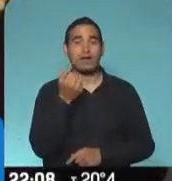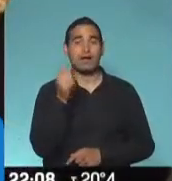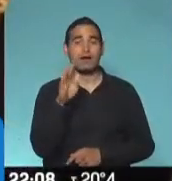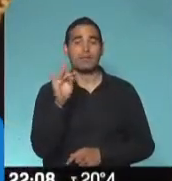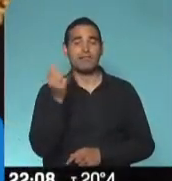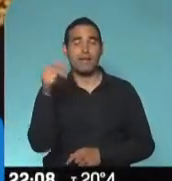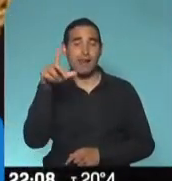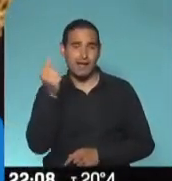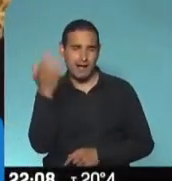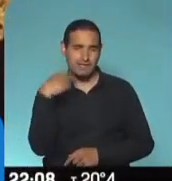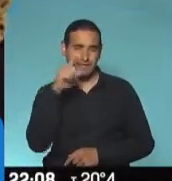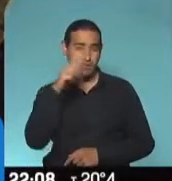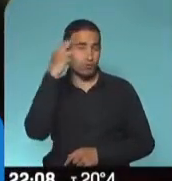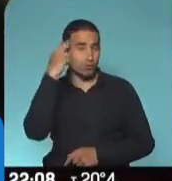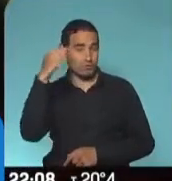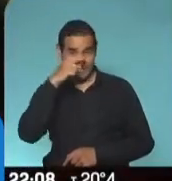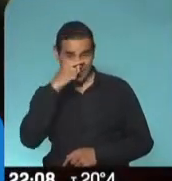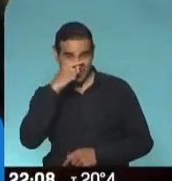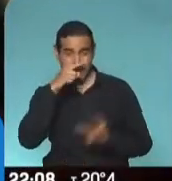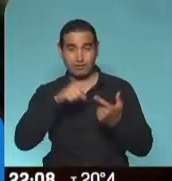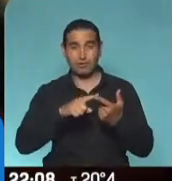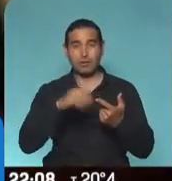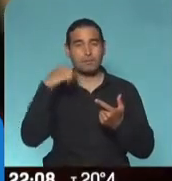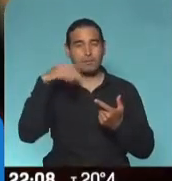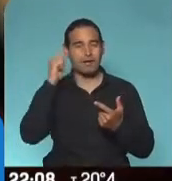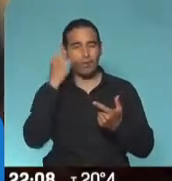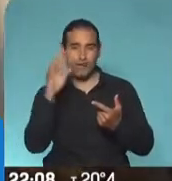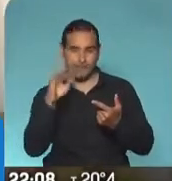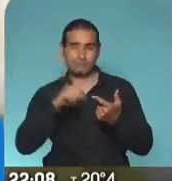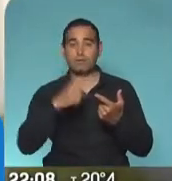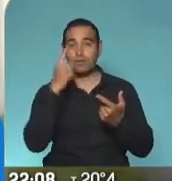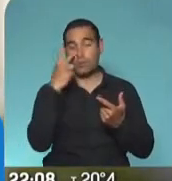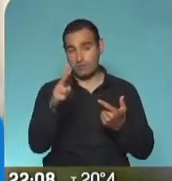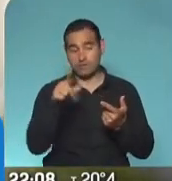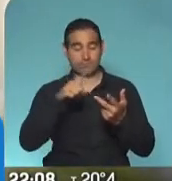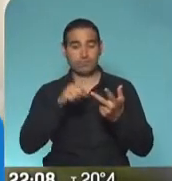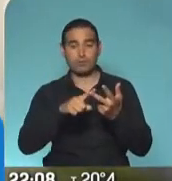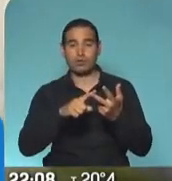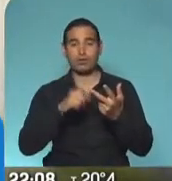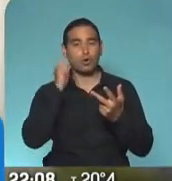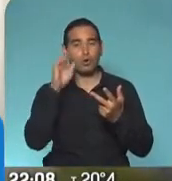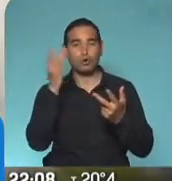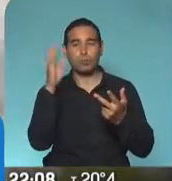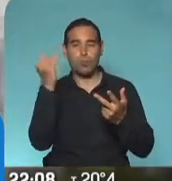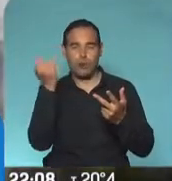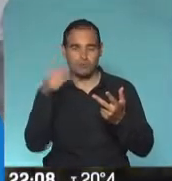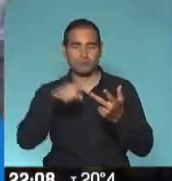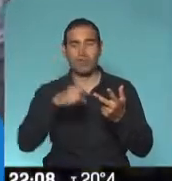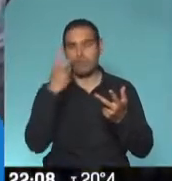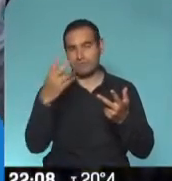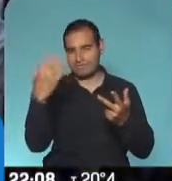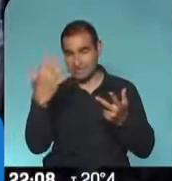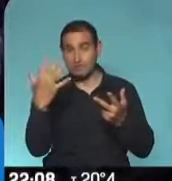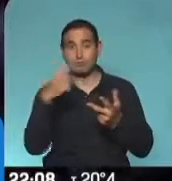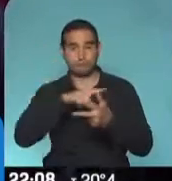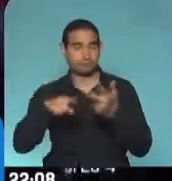en 1997, Yamil Maguad en 2000 y Lucio Gutiérrez Borbúa en 2005. Desde